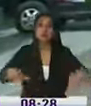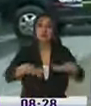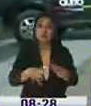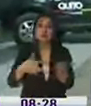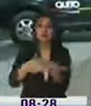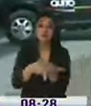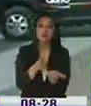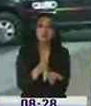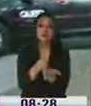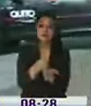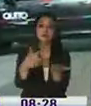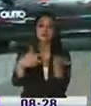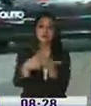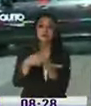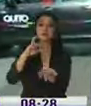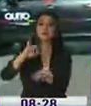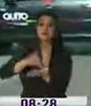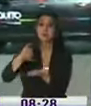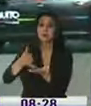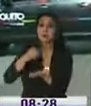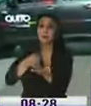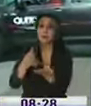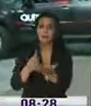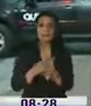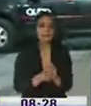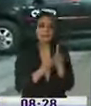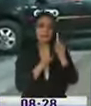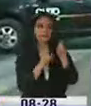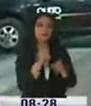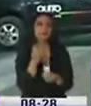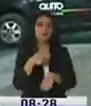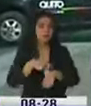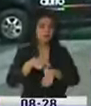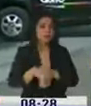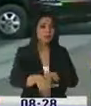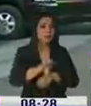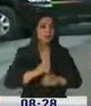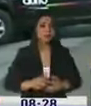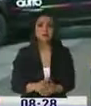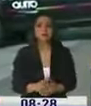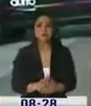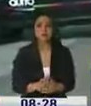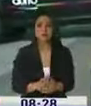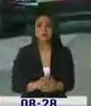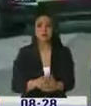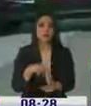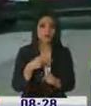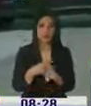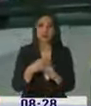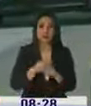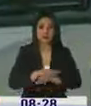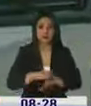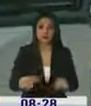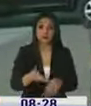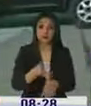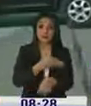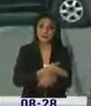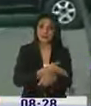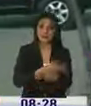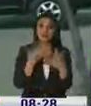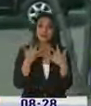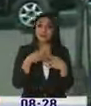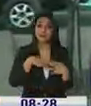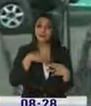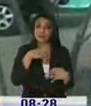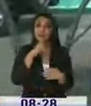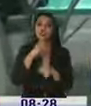los accesos de la estación de Jipijapa. ¿Este trabajo por cuánto tiempo durará? Apenas 2 meses. La obra civil del acceso durará